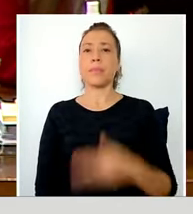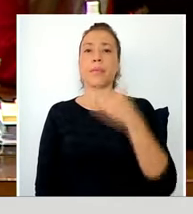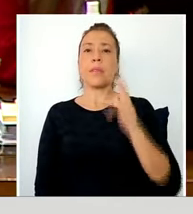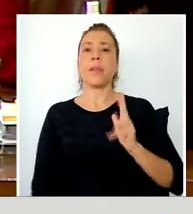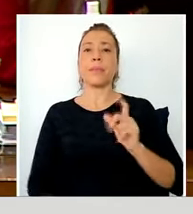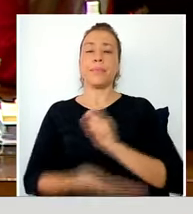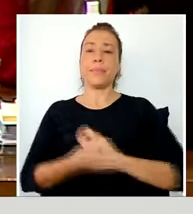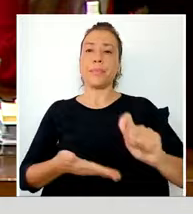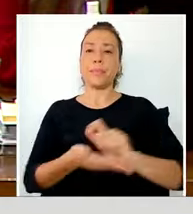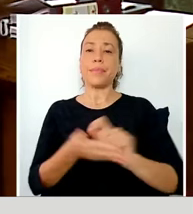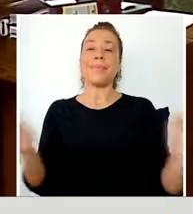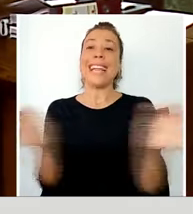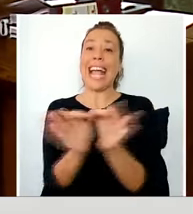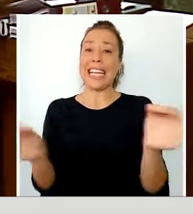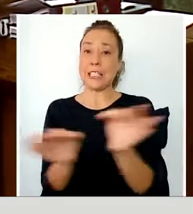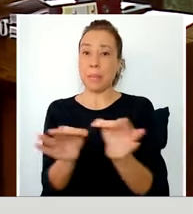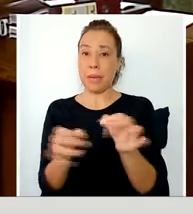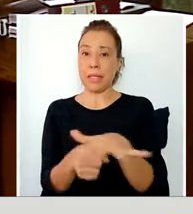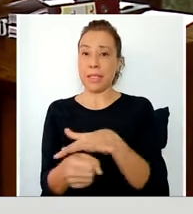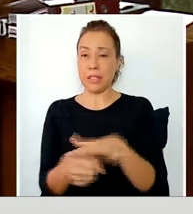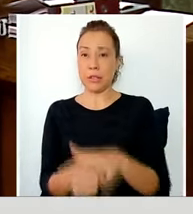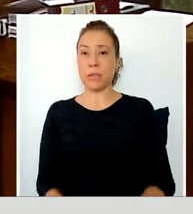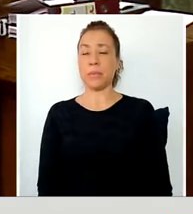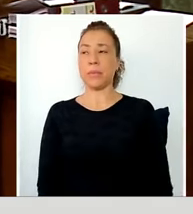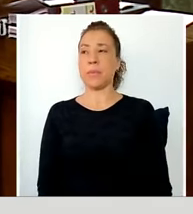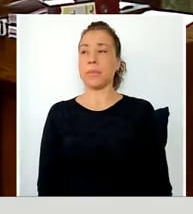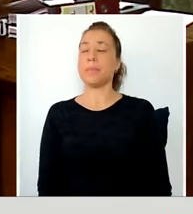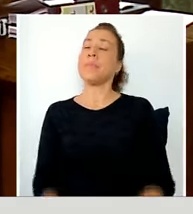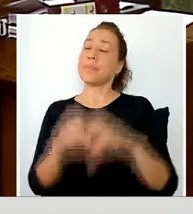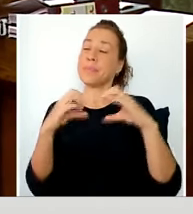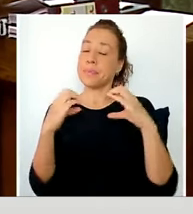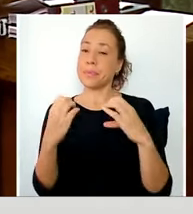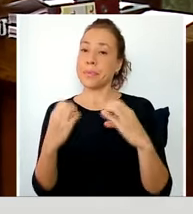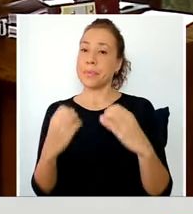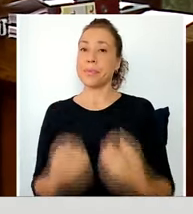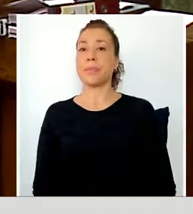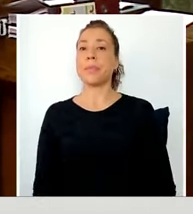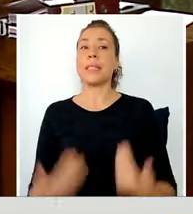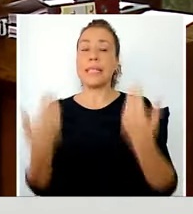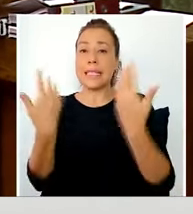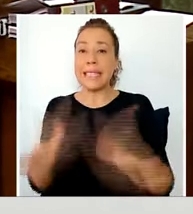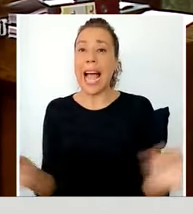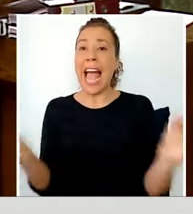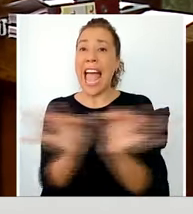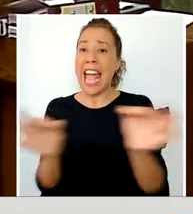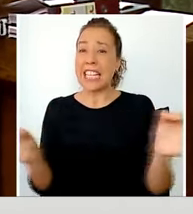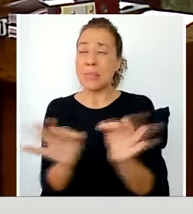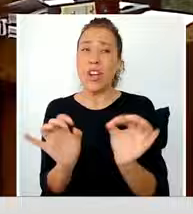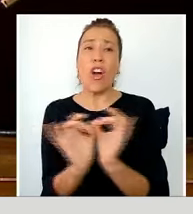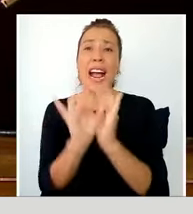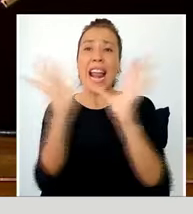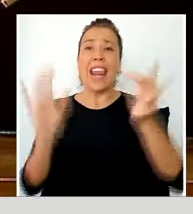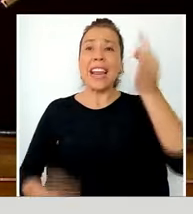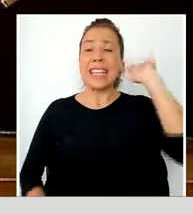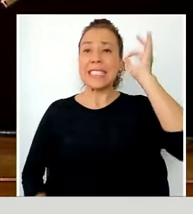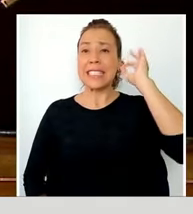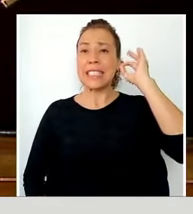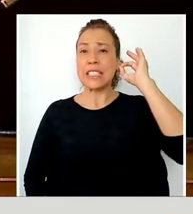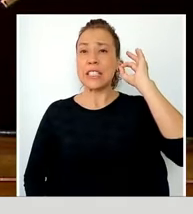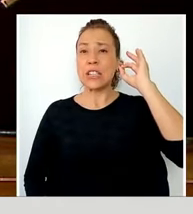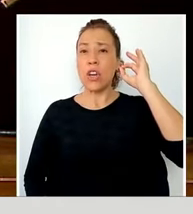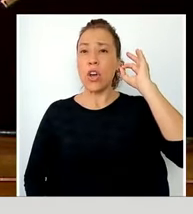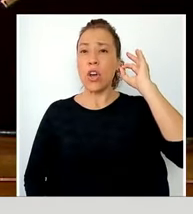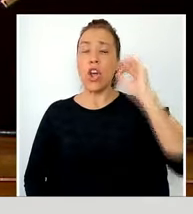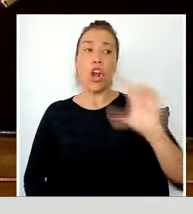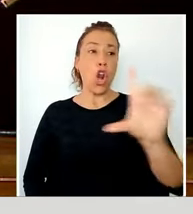explique la situación probable cámara se explicó con bastante detalle en la sesión del día lunes